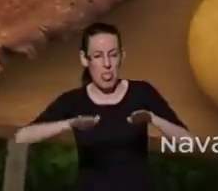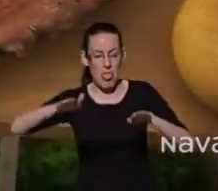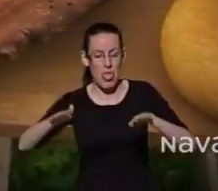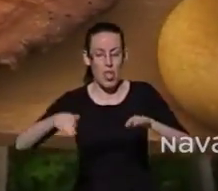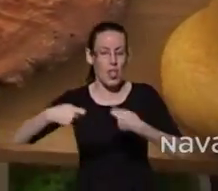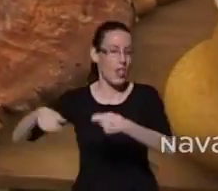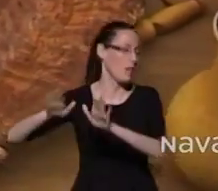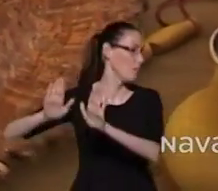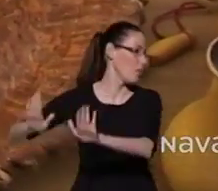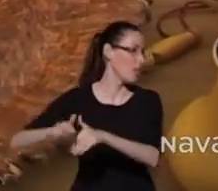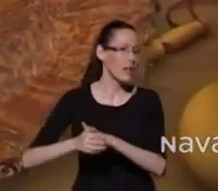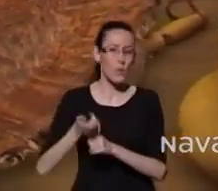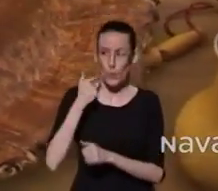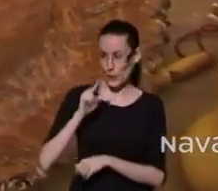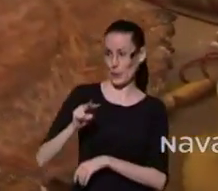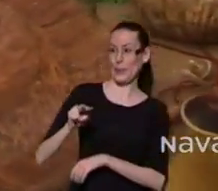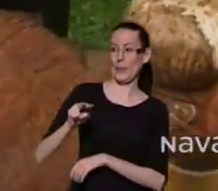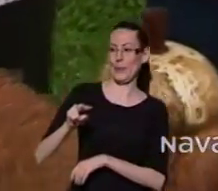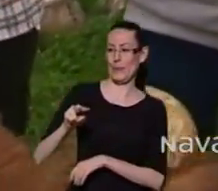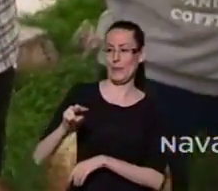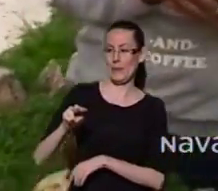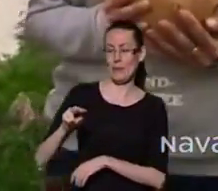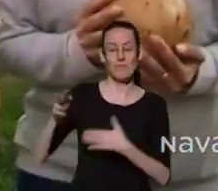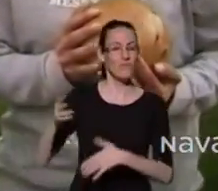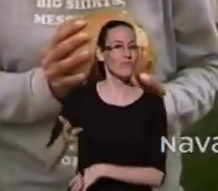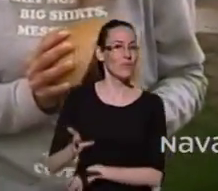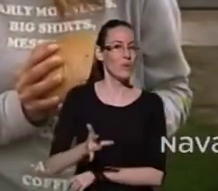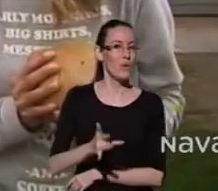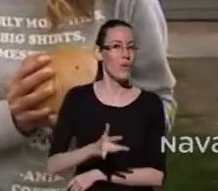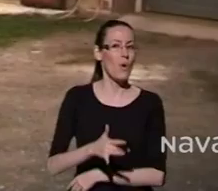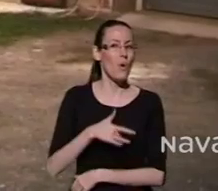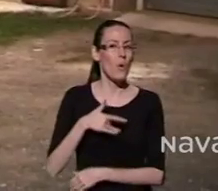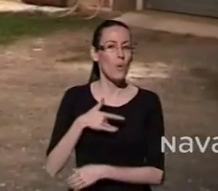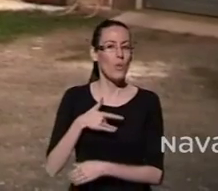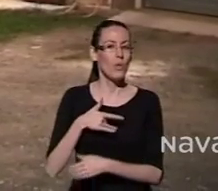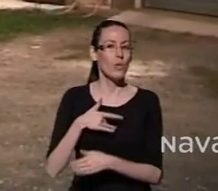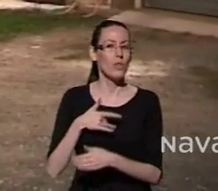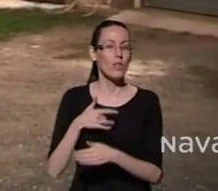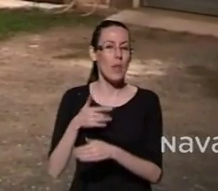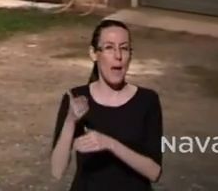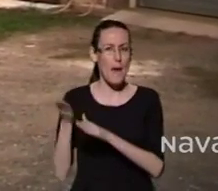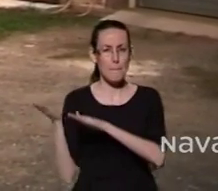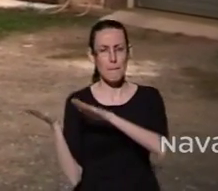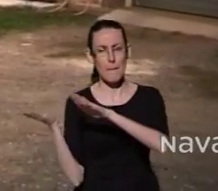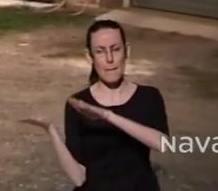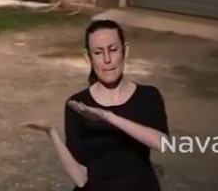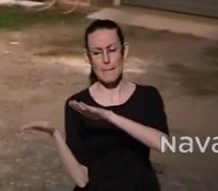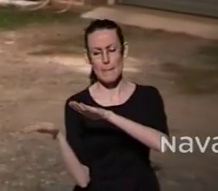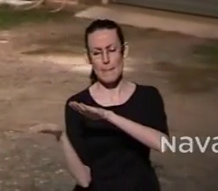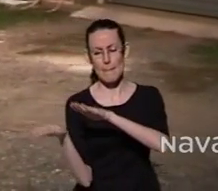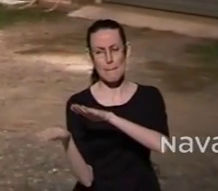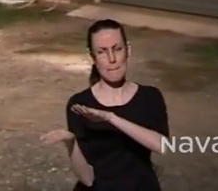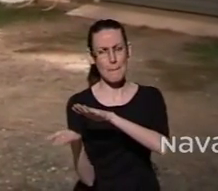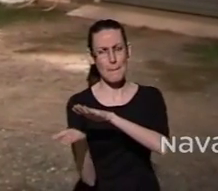allí. Yo lo vi y bueno, pues un día me fui con la motosierra y lo corté. Estaba en el fondo de una